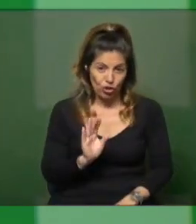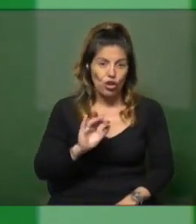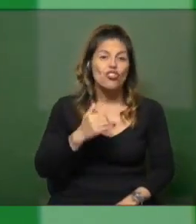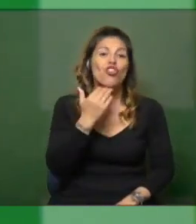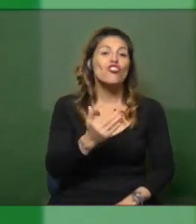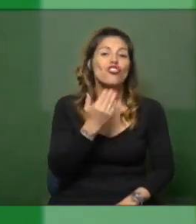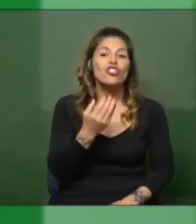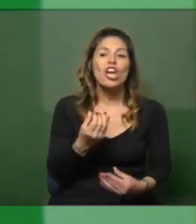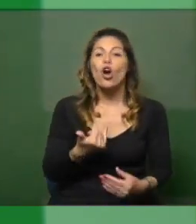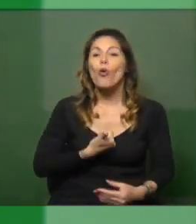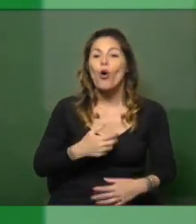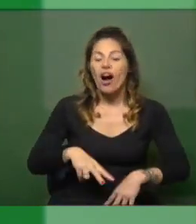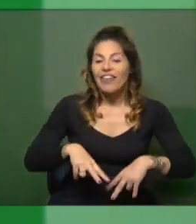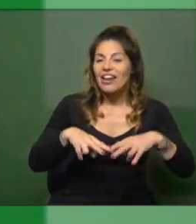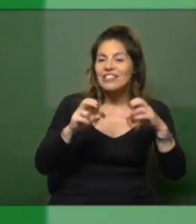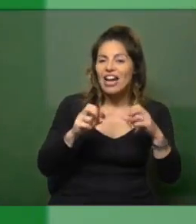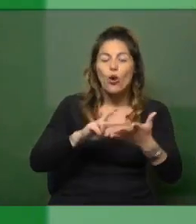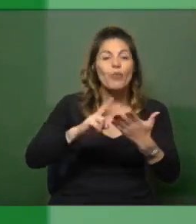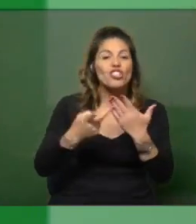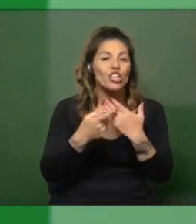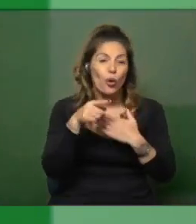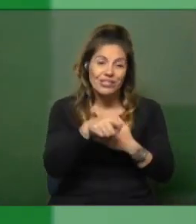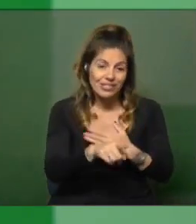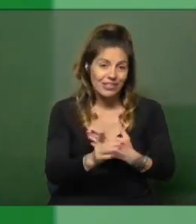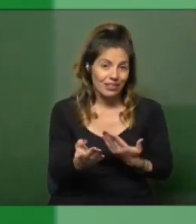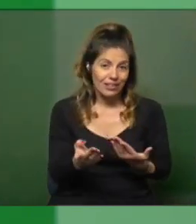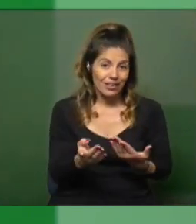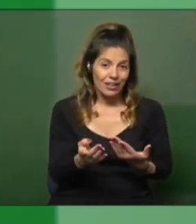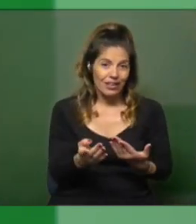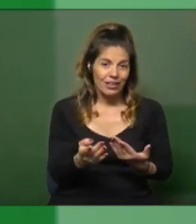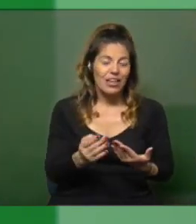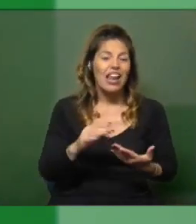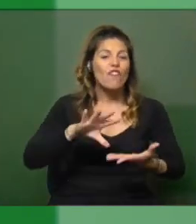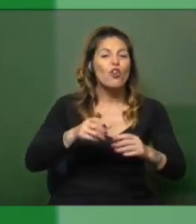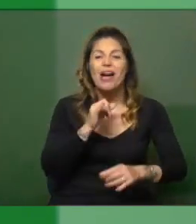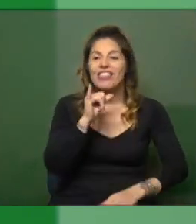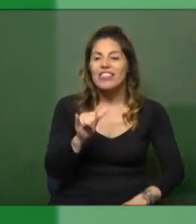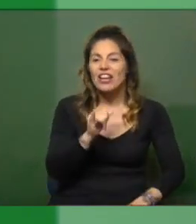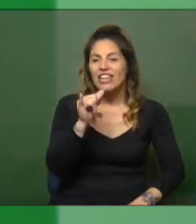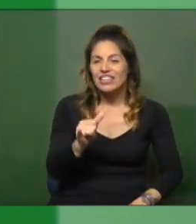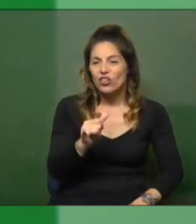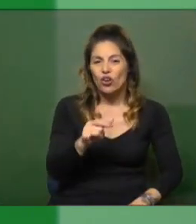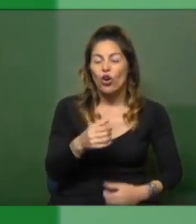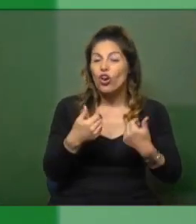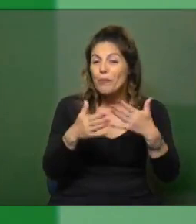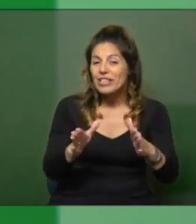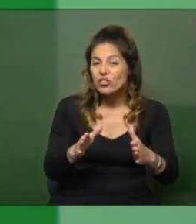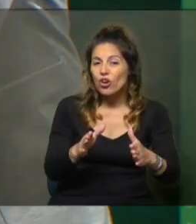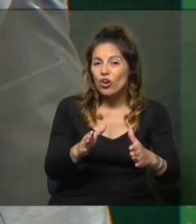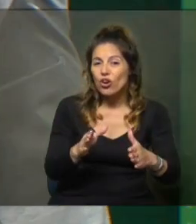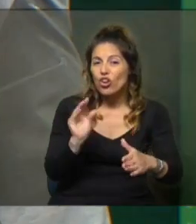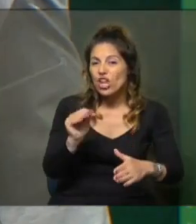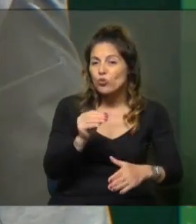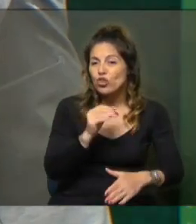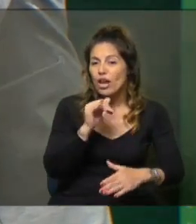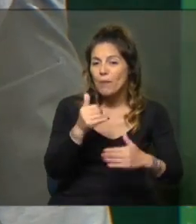sé ni cómo analizar un proyecto así porque el tipo de anuncios con los que arrancó por supuesto